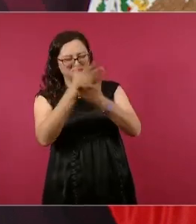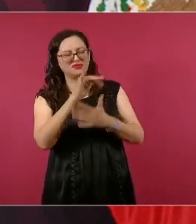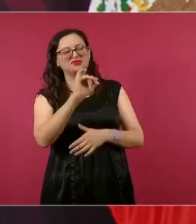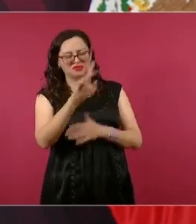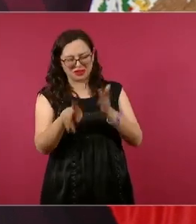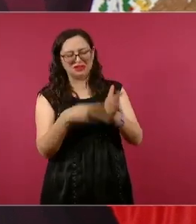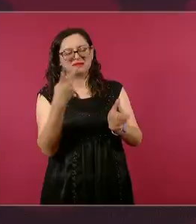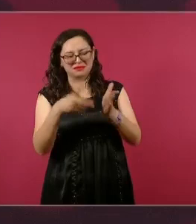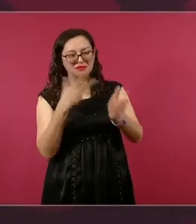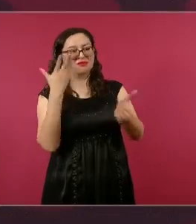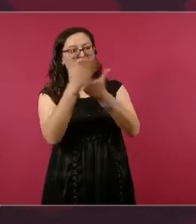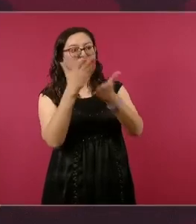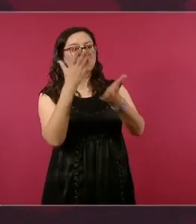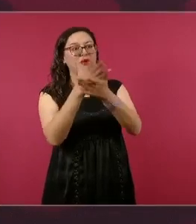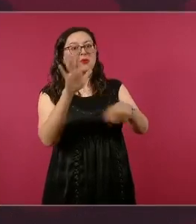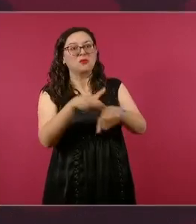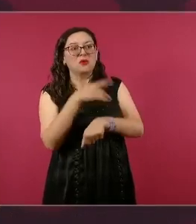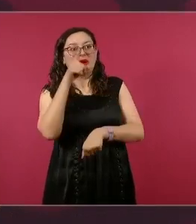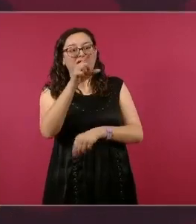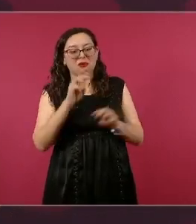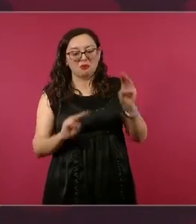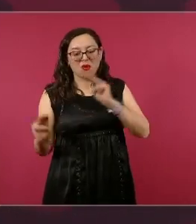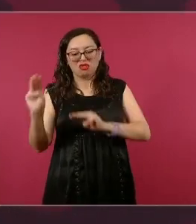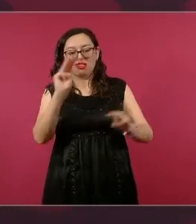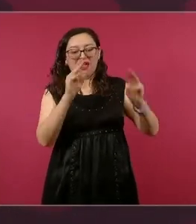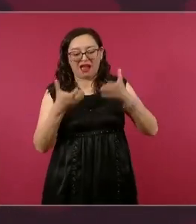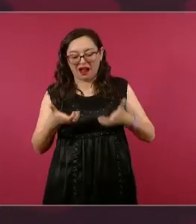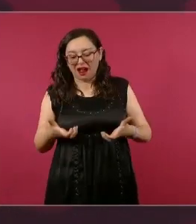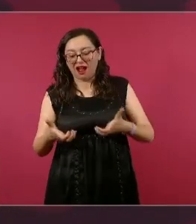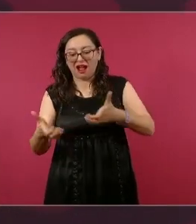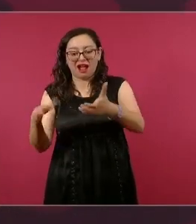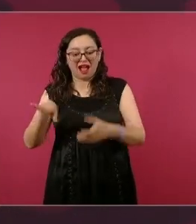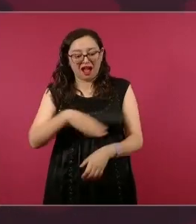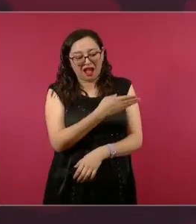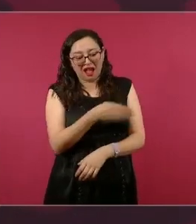Hicimos caminos